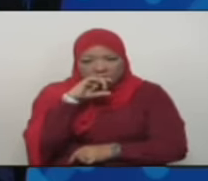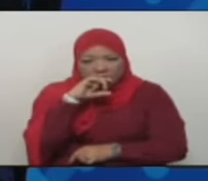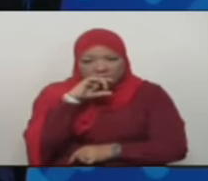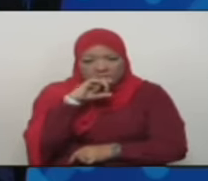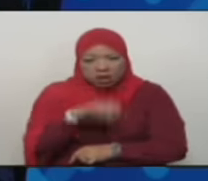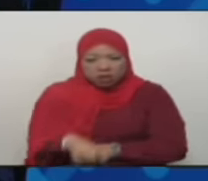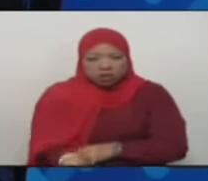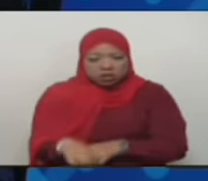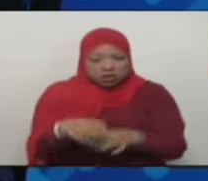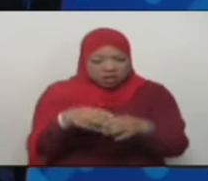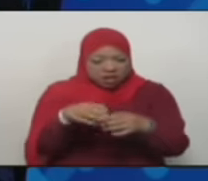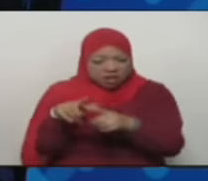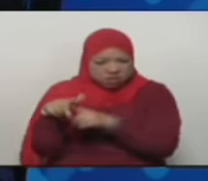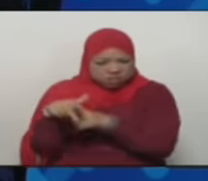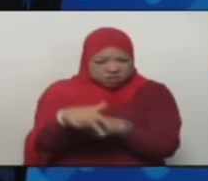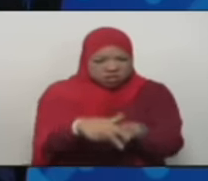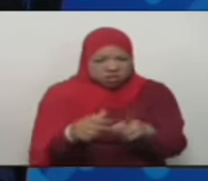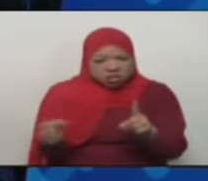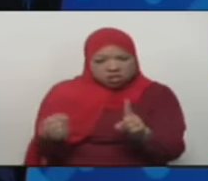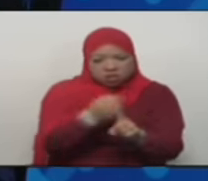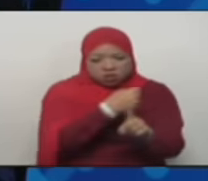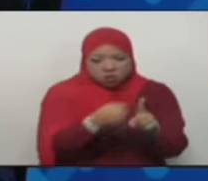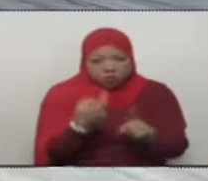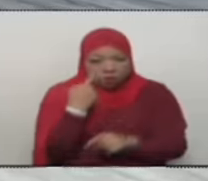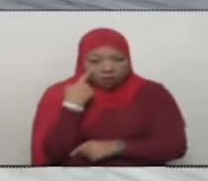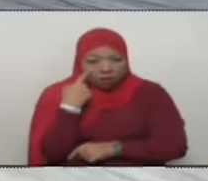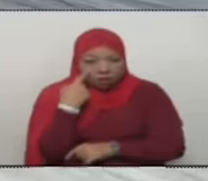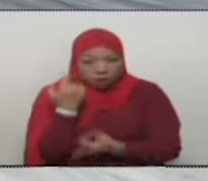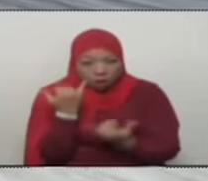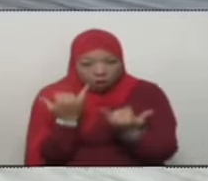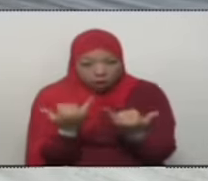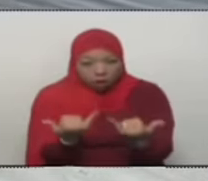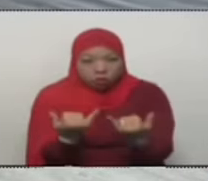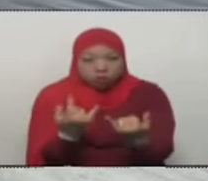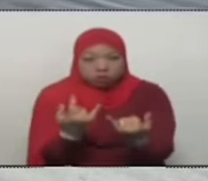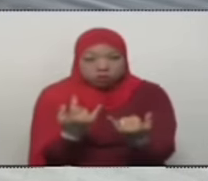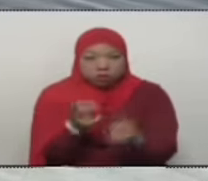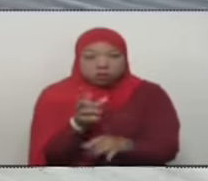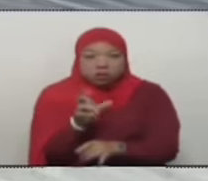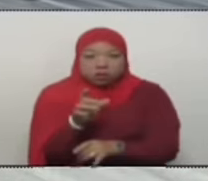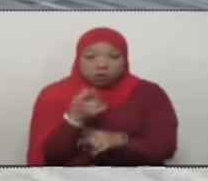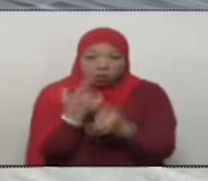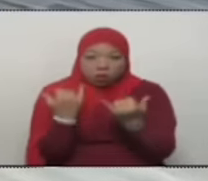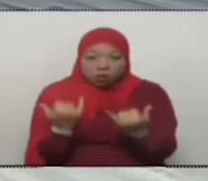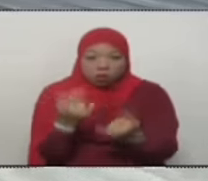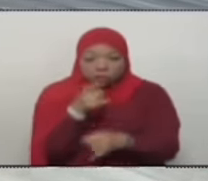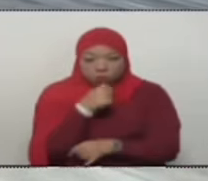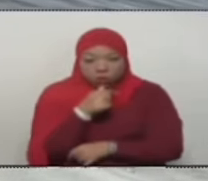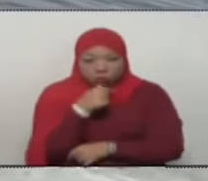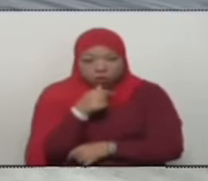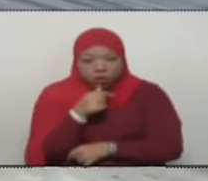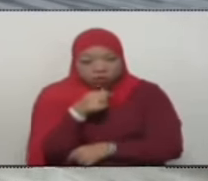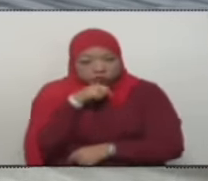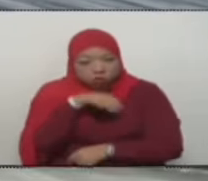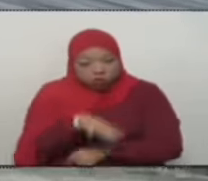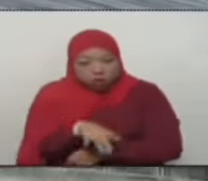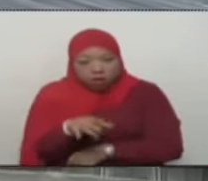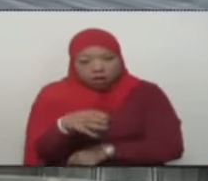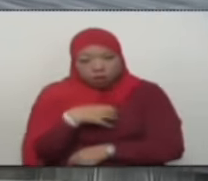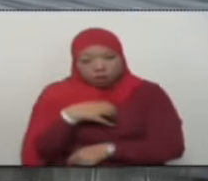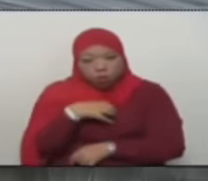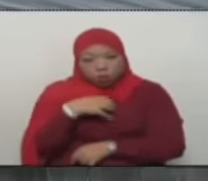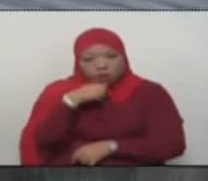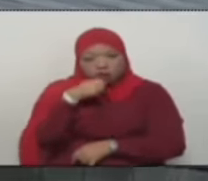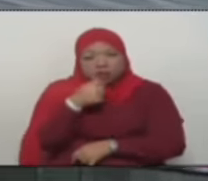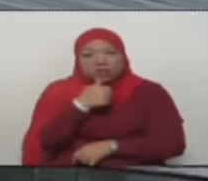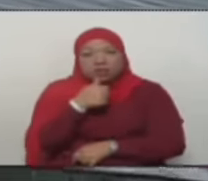de venganza, que hemos visto, de verdad, no teníamos referencia histórica. ¿Y quién